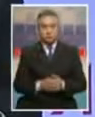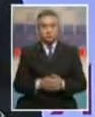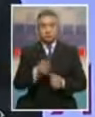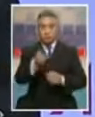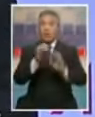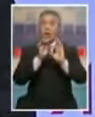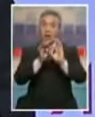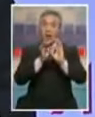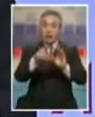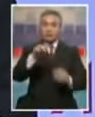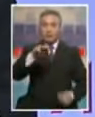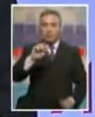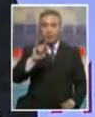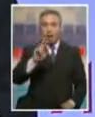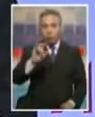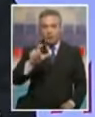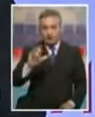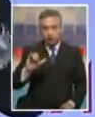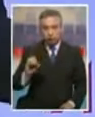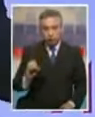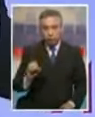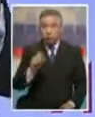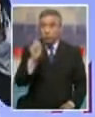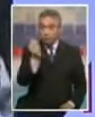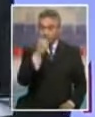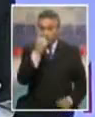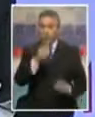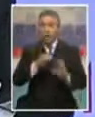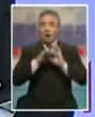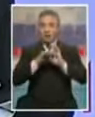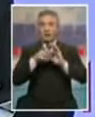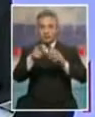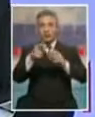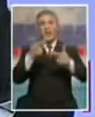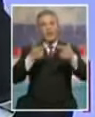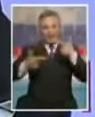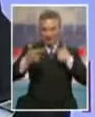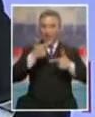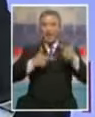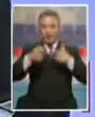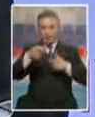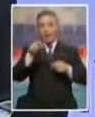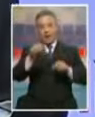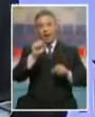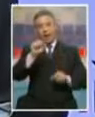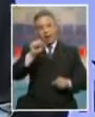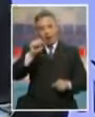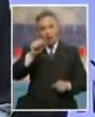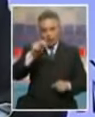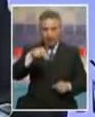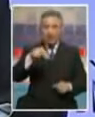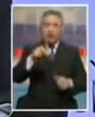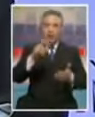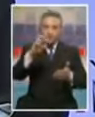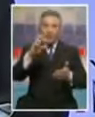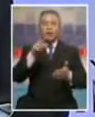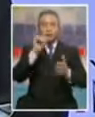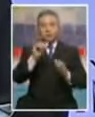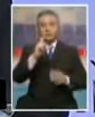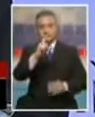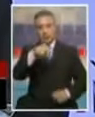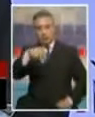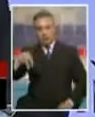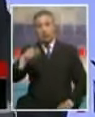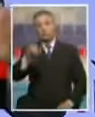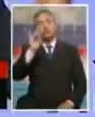Gracias, Mauricio. Primero agradecer el debate de la Asociación Nacional de la Prensa, CNN. Sí, yo creo que Chile está